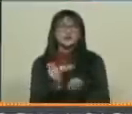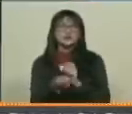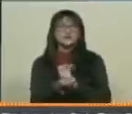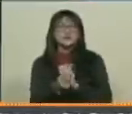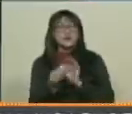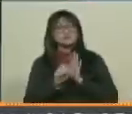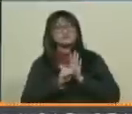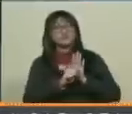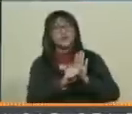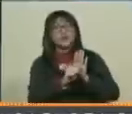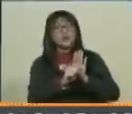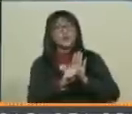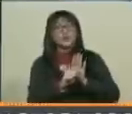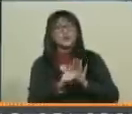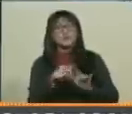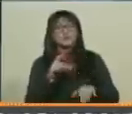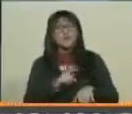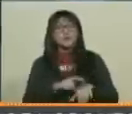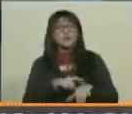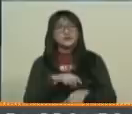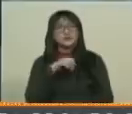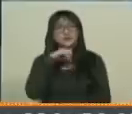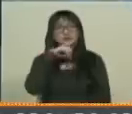símbolos de un momento de la historia.